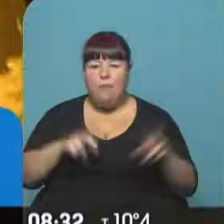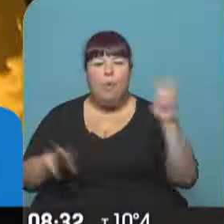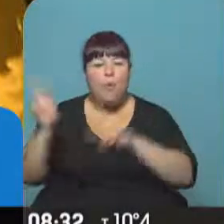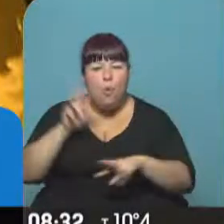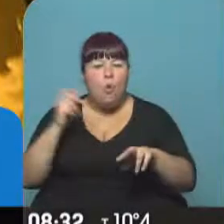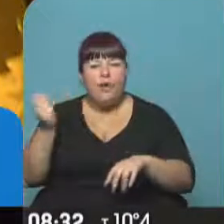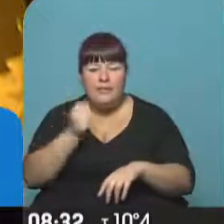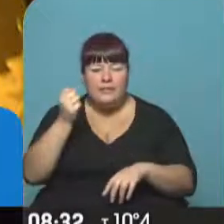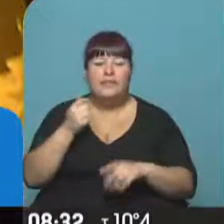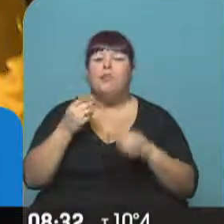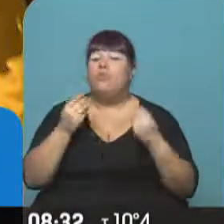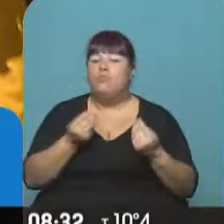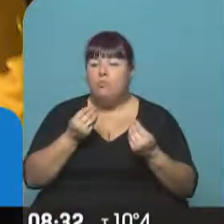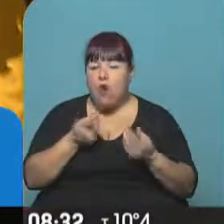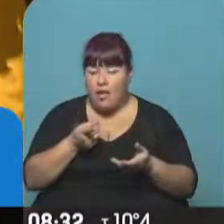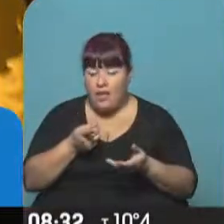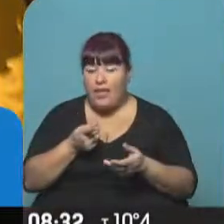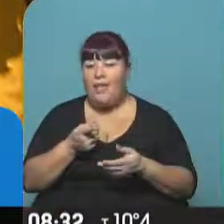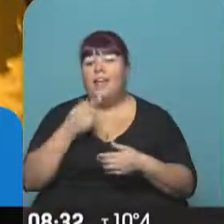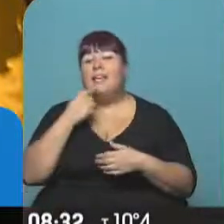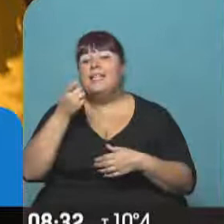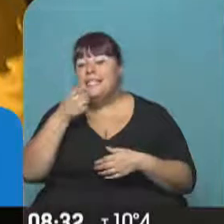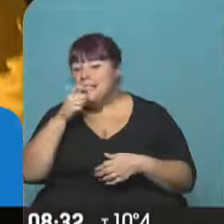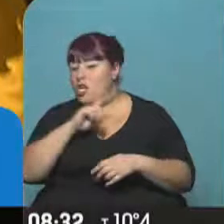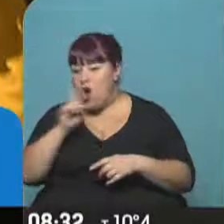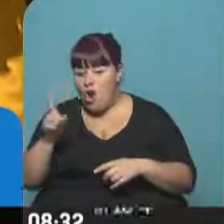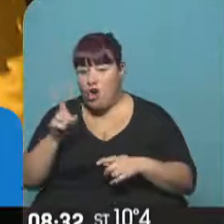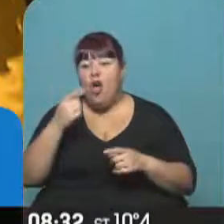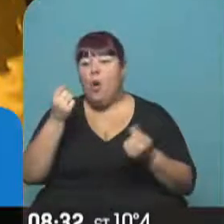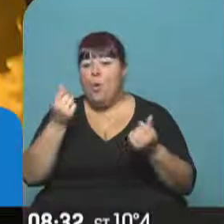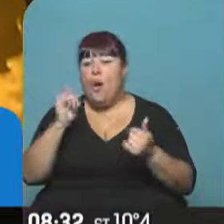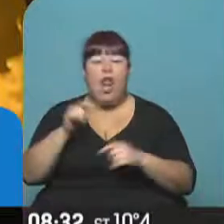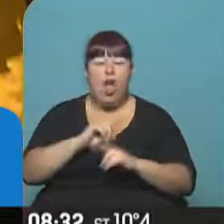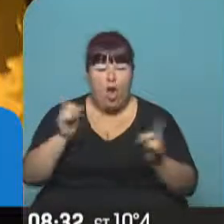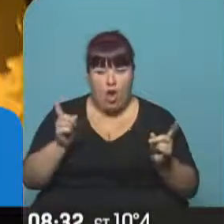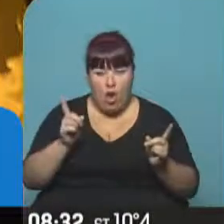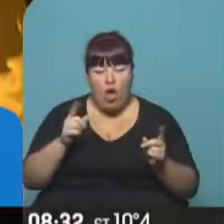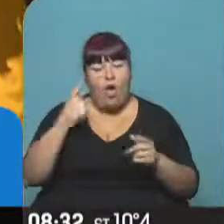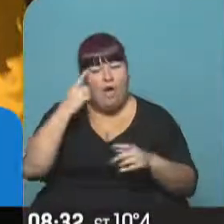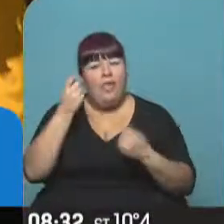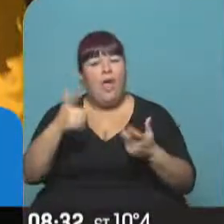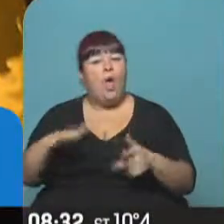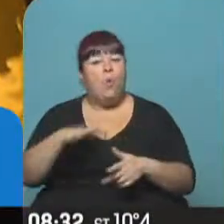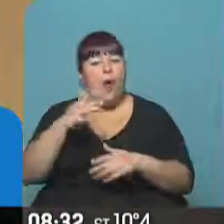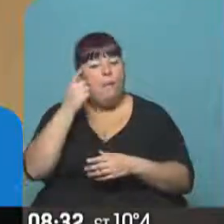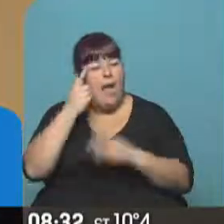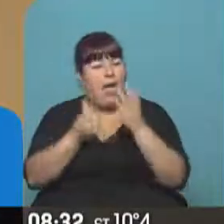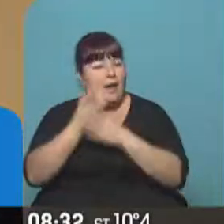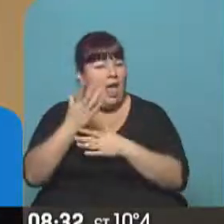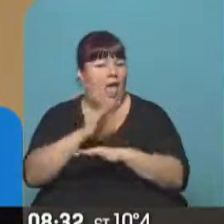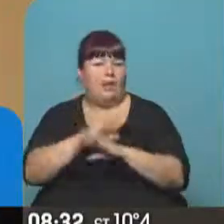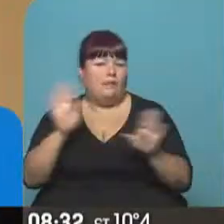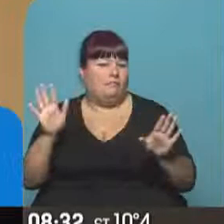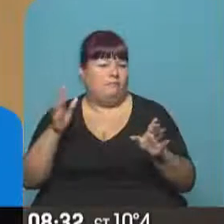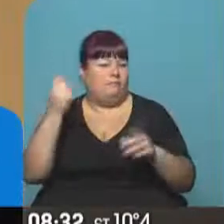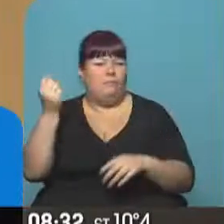búsqueda. Porque eso, se haga o no se haga, sirva directamente o no sirva, crea un espacio de elaboración que es